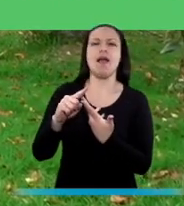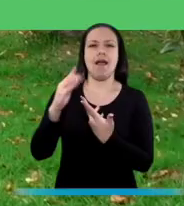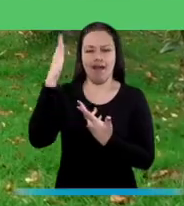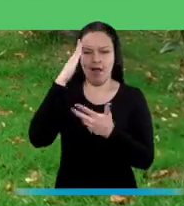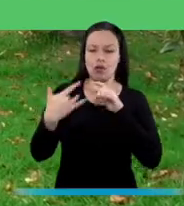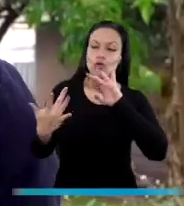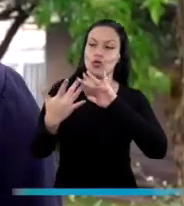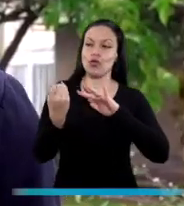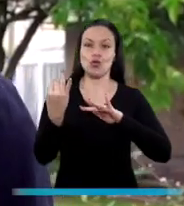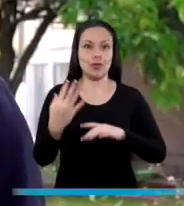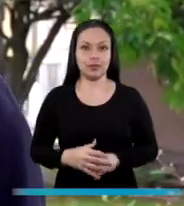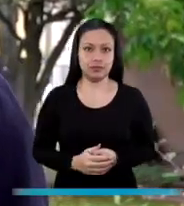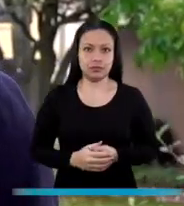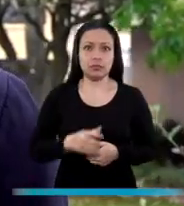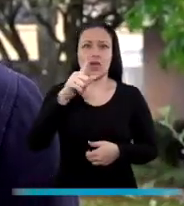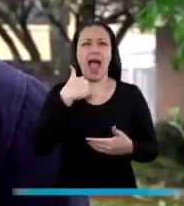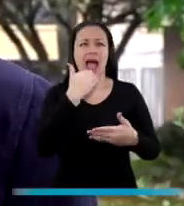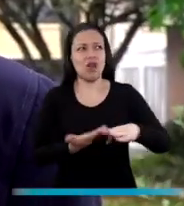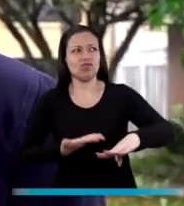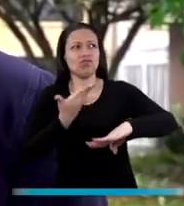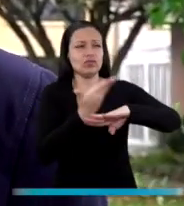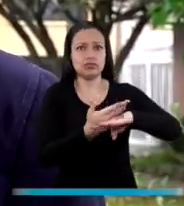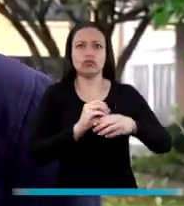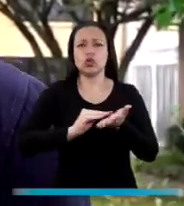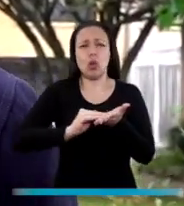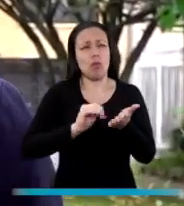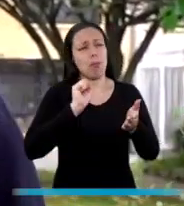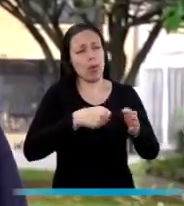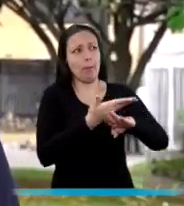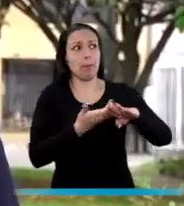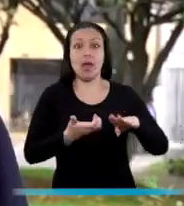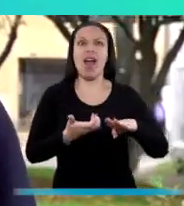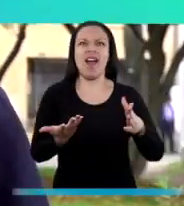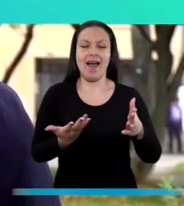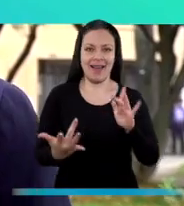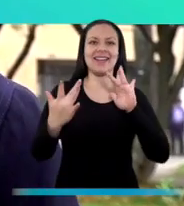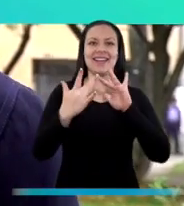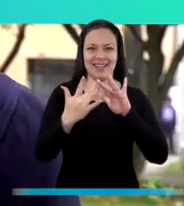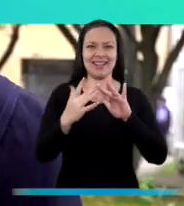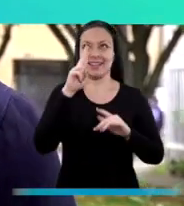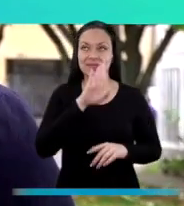contraparte y datos de contacto. Pueden radicar su solicitud de conciliación en nuestra línea telefónica nacional